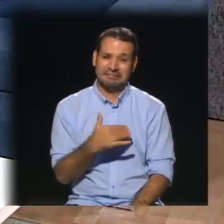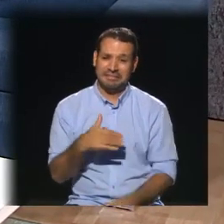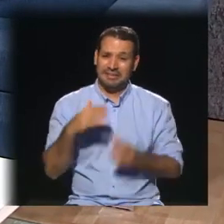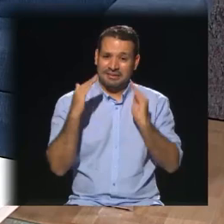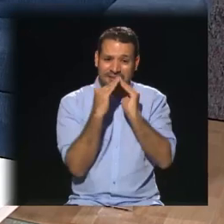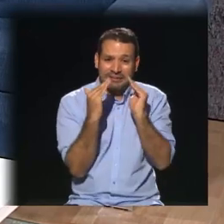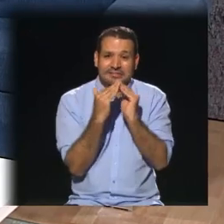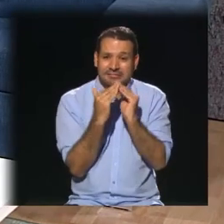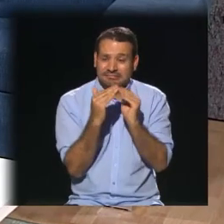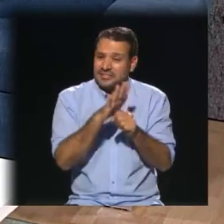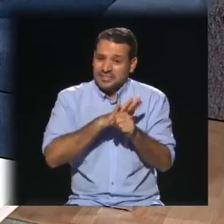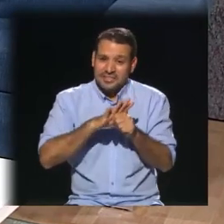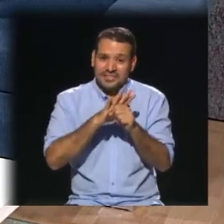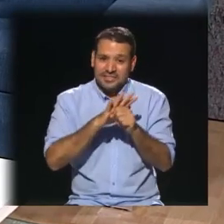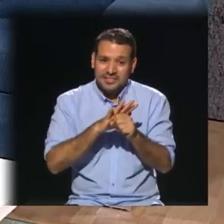a nosotros